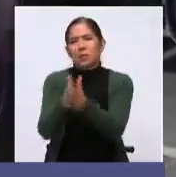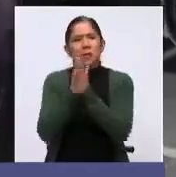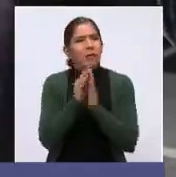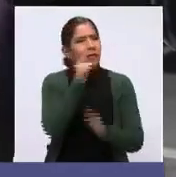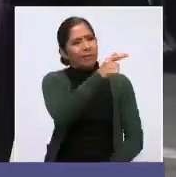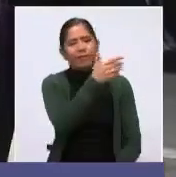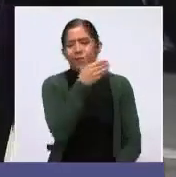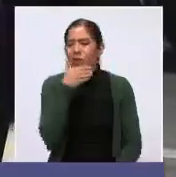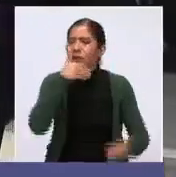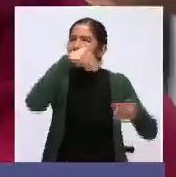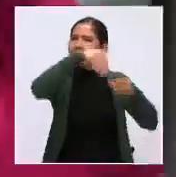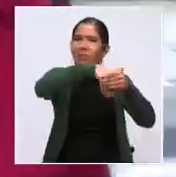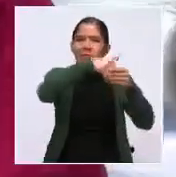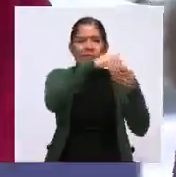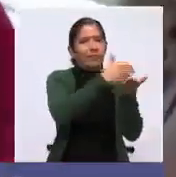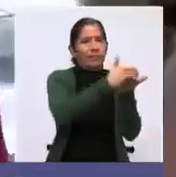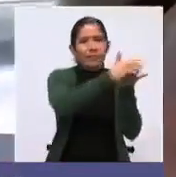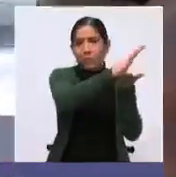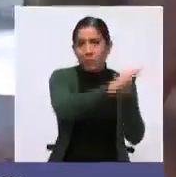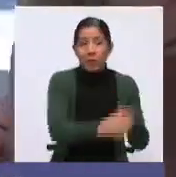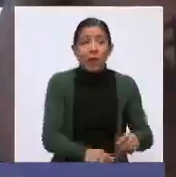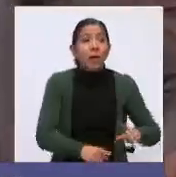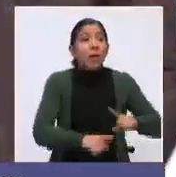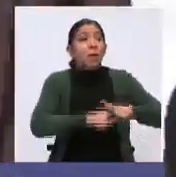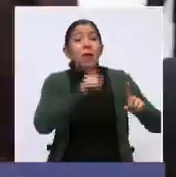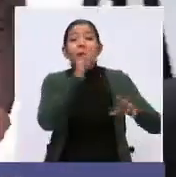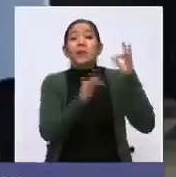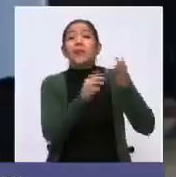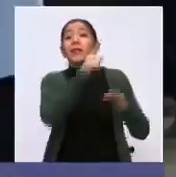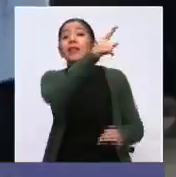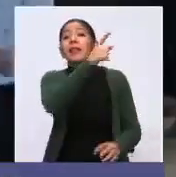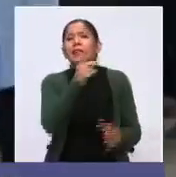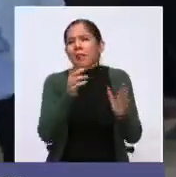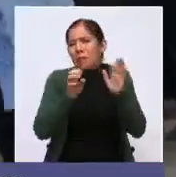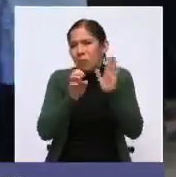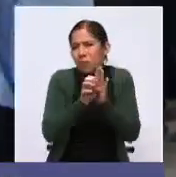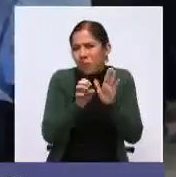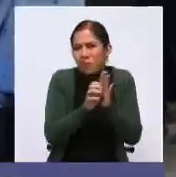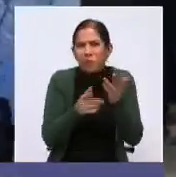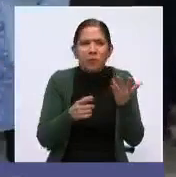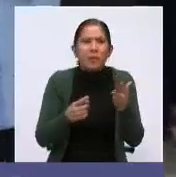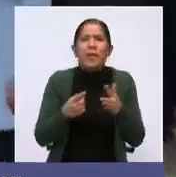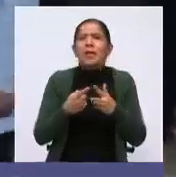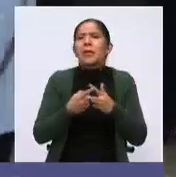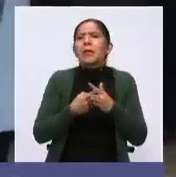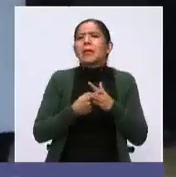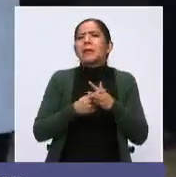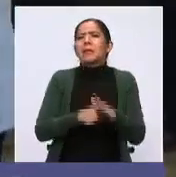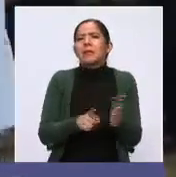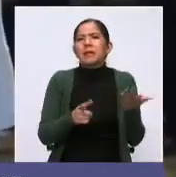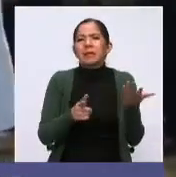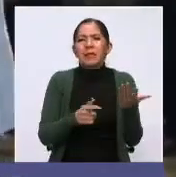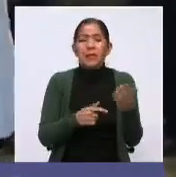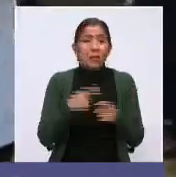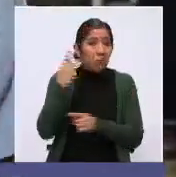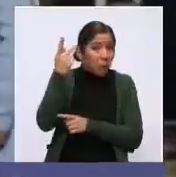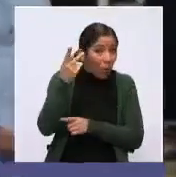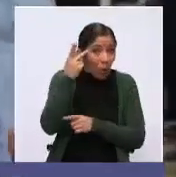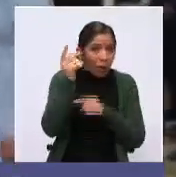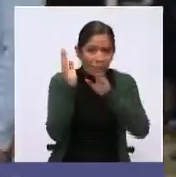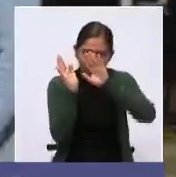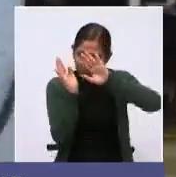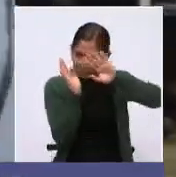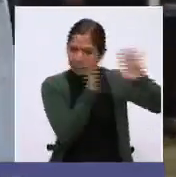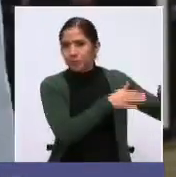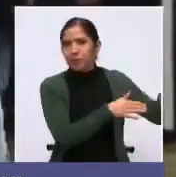someter a una revocatoria. Pero si ella ya empieza a gestionar, dejar la politiquería,